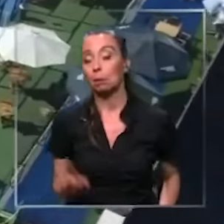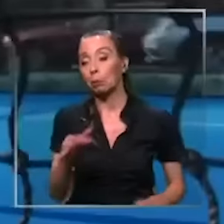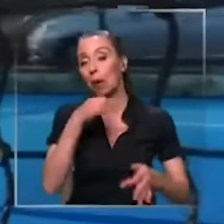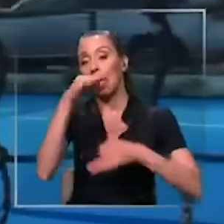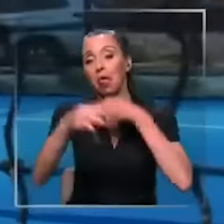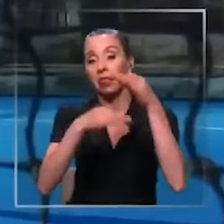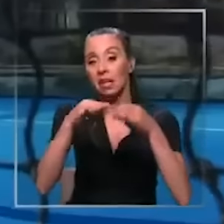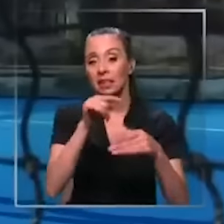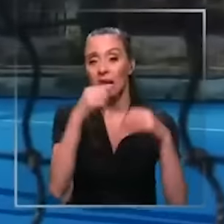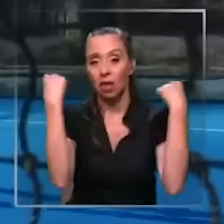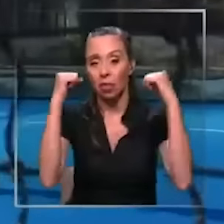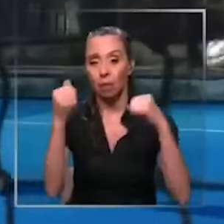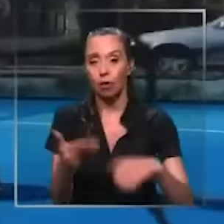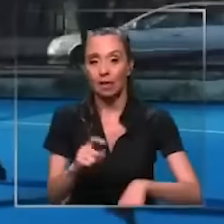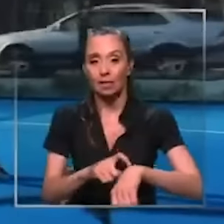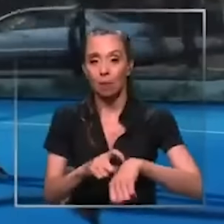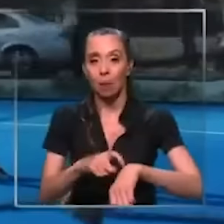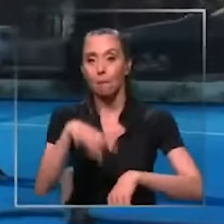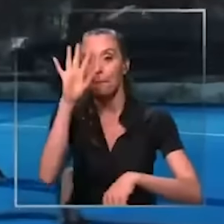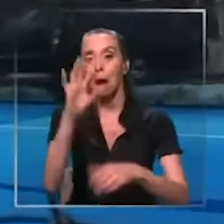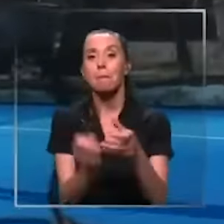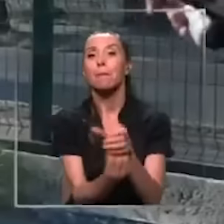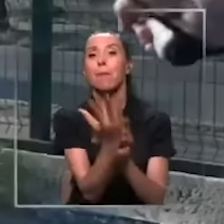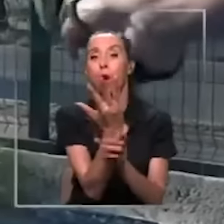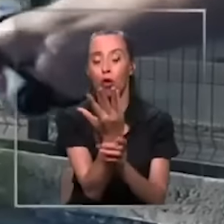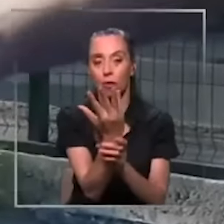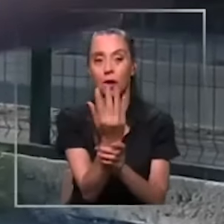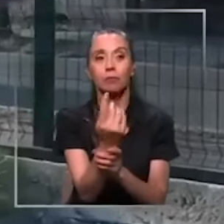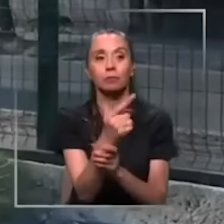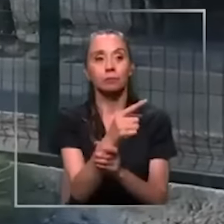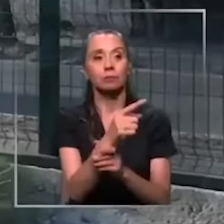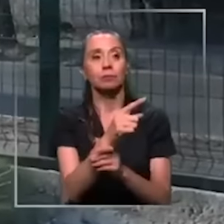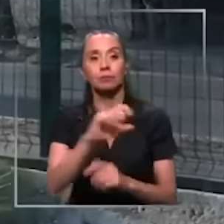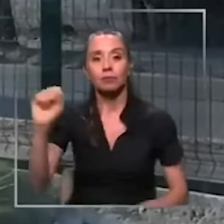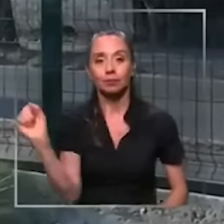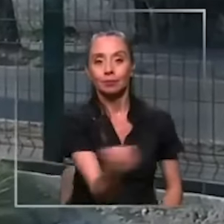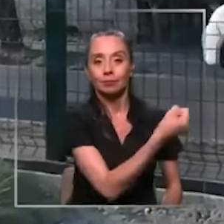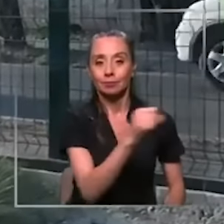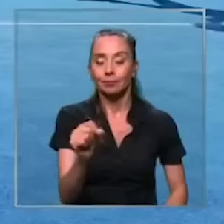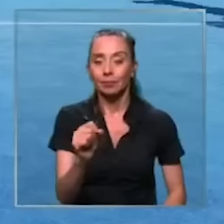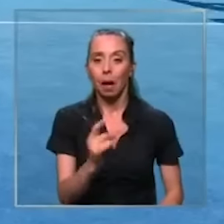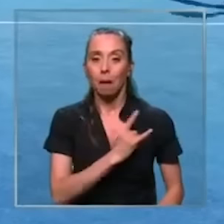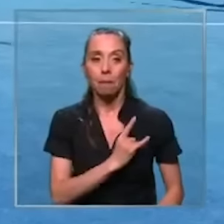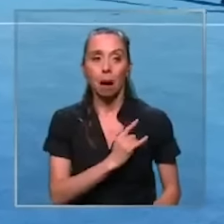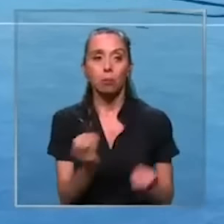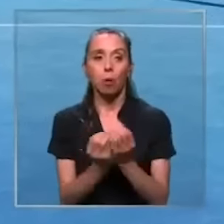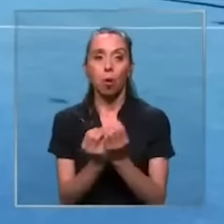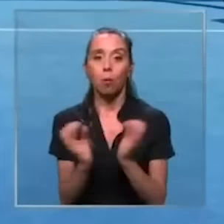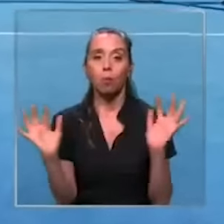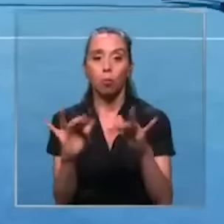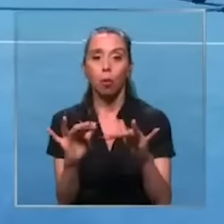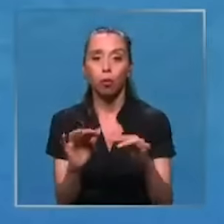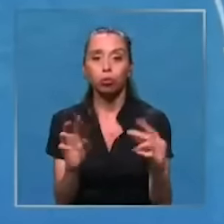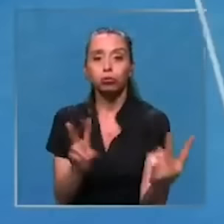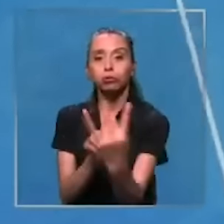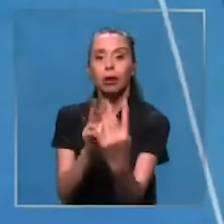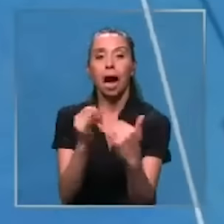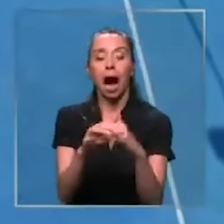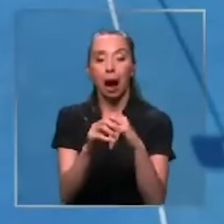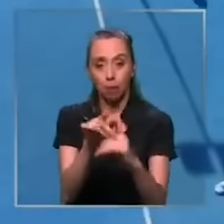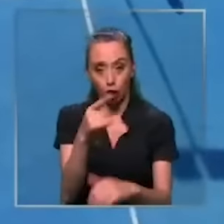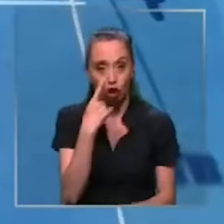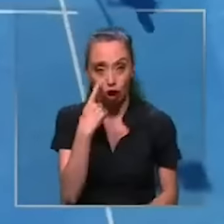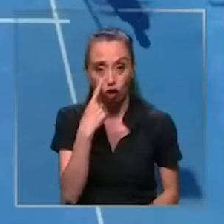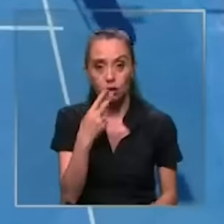Dicen que es el deporte del momento. Y por estos días, estas canchas ubicadas en Maipú se llenan de amigos practicándolo. ¿Lo